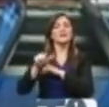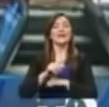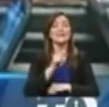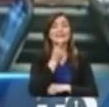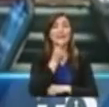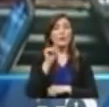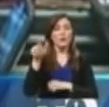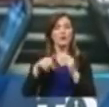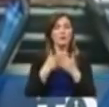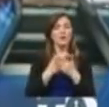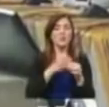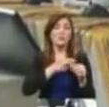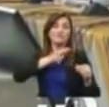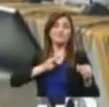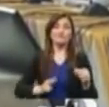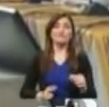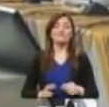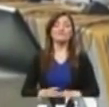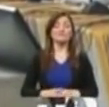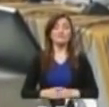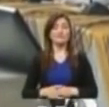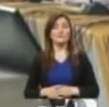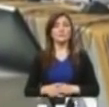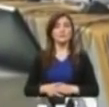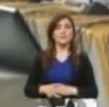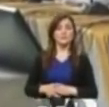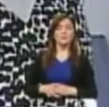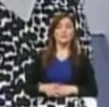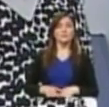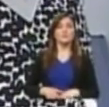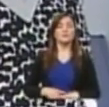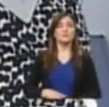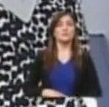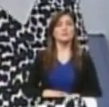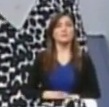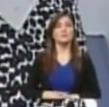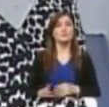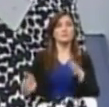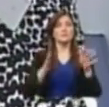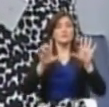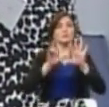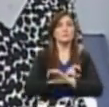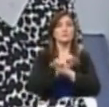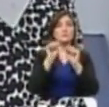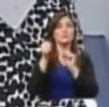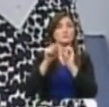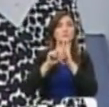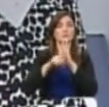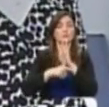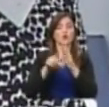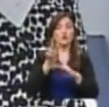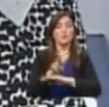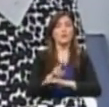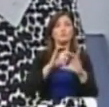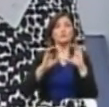en el poder junto al presidente Moreno. En Quito, María Gracia Costa, 24 horas. 8 de la mañana con 10 minutos. El superintendente